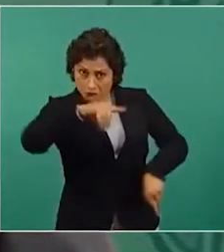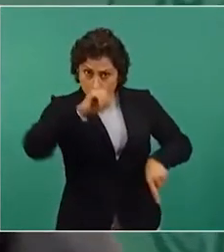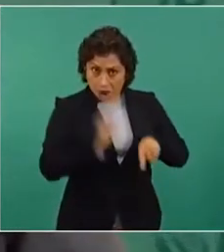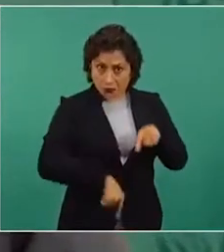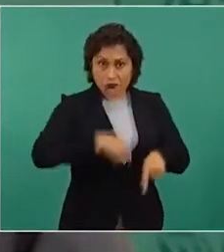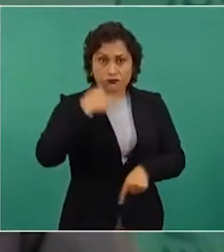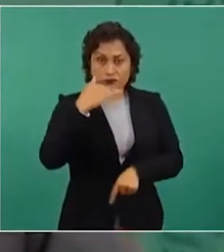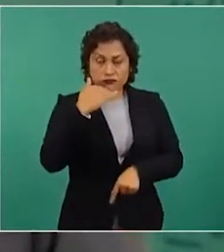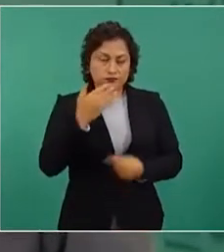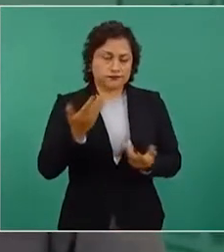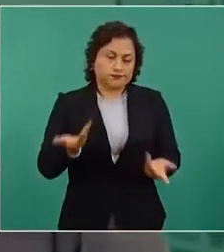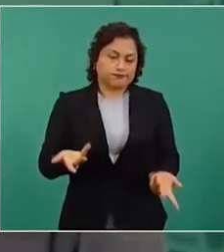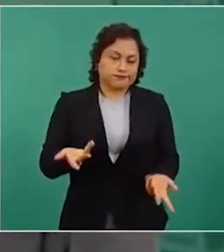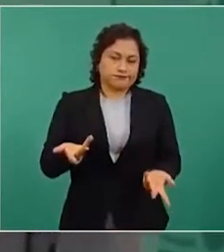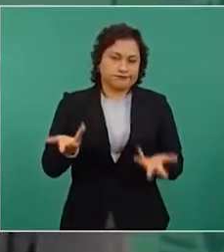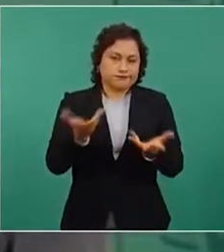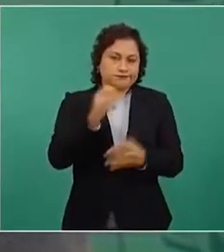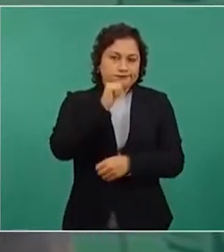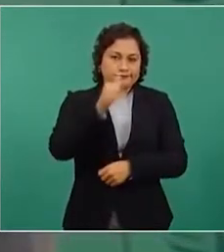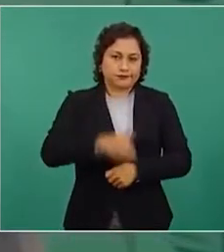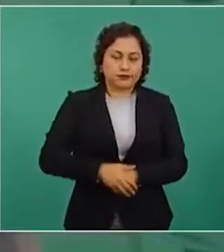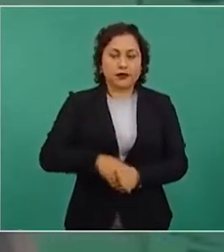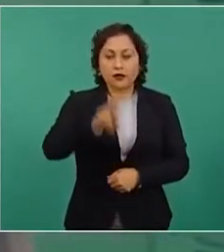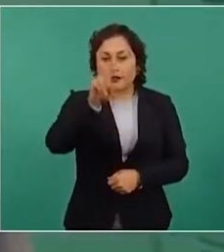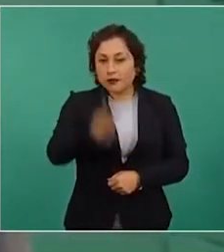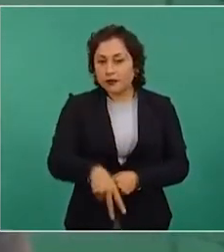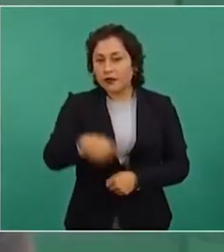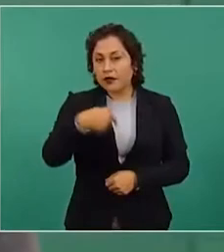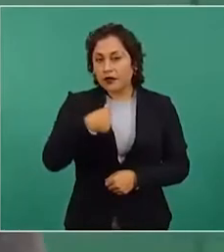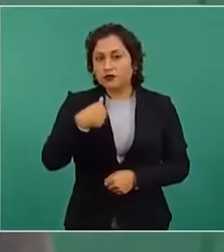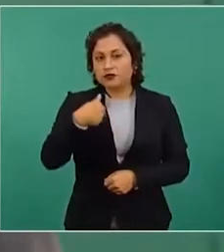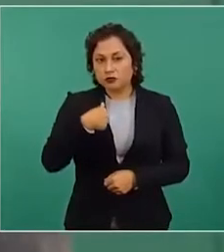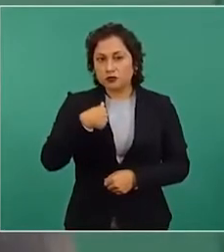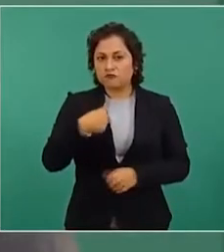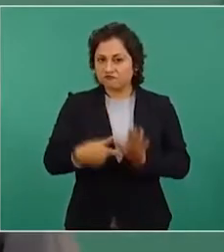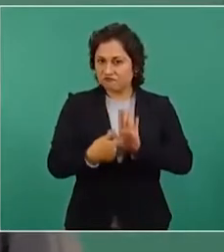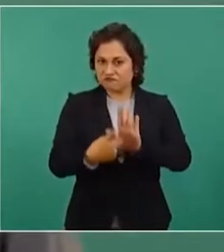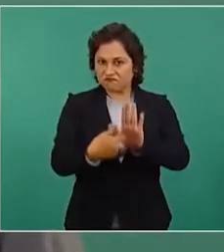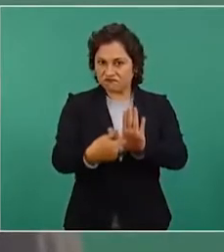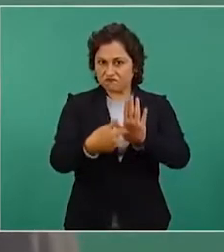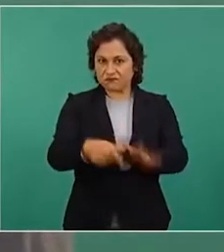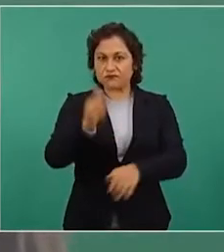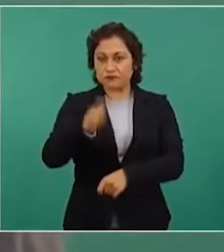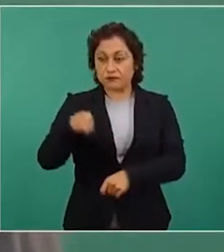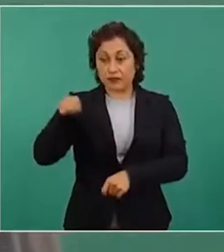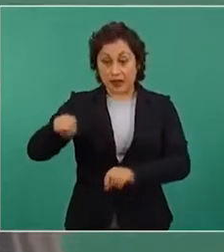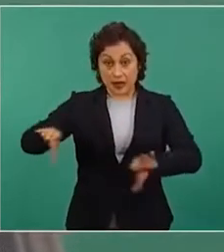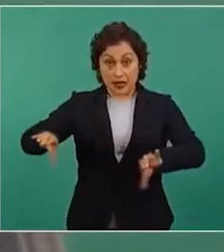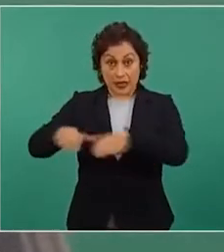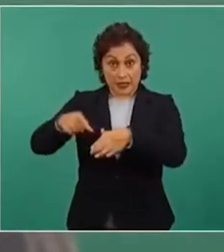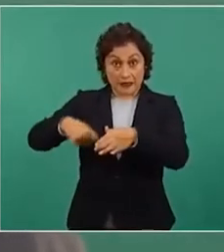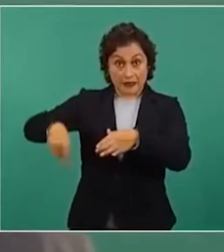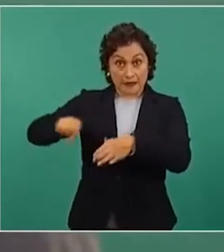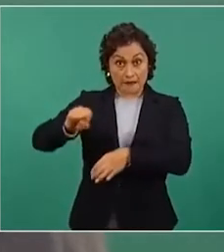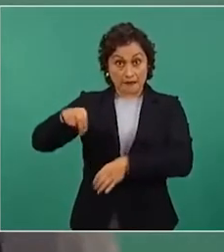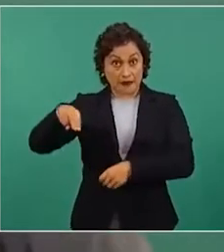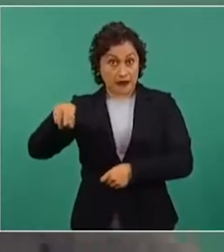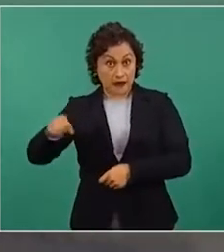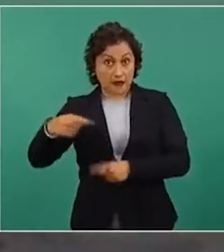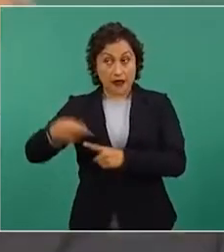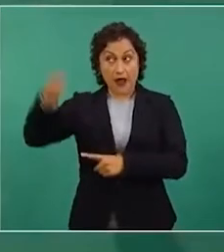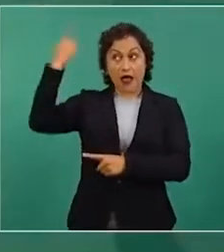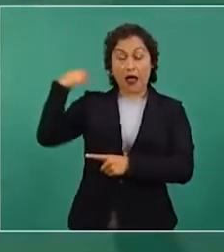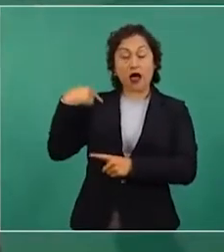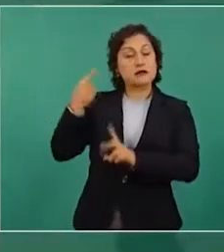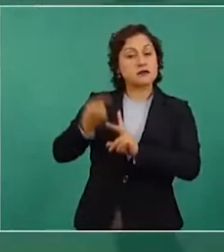No voy a dejar de recordar que su primera acción cuando se creó ese organismo fue